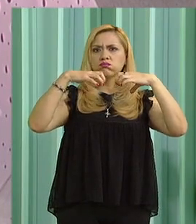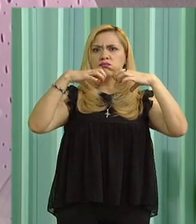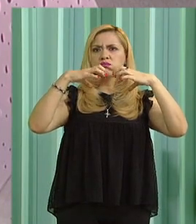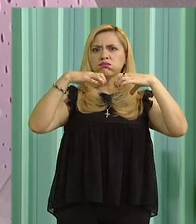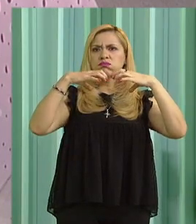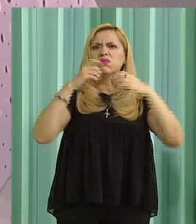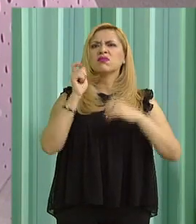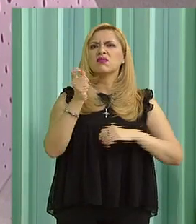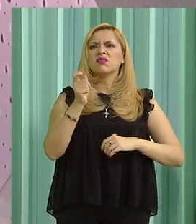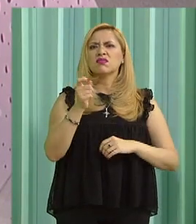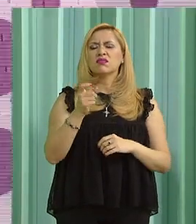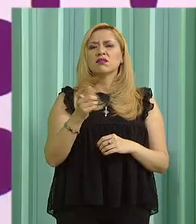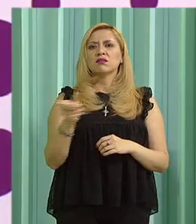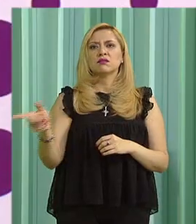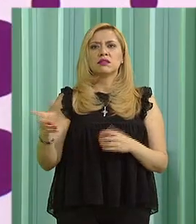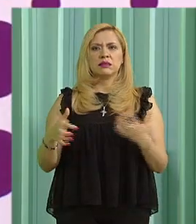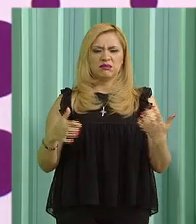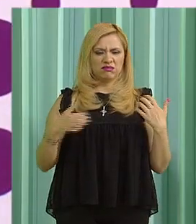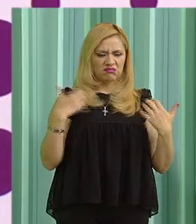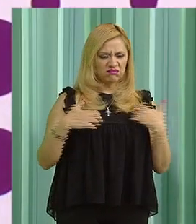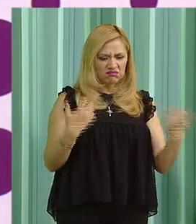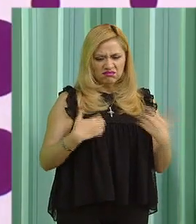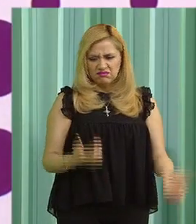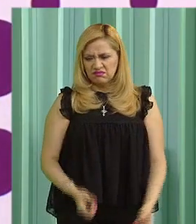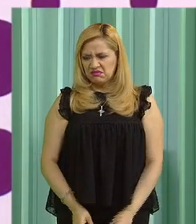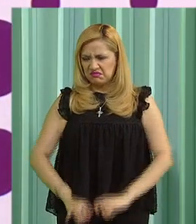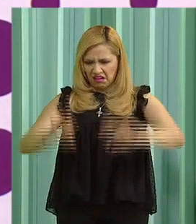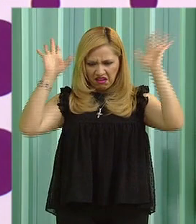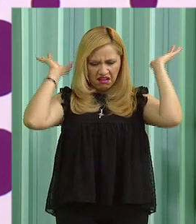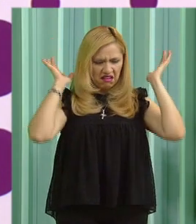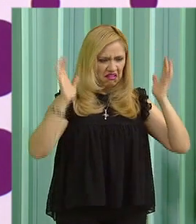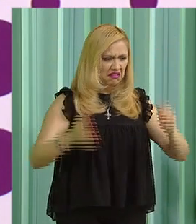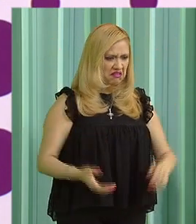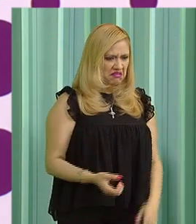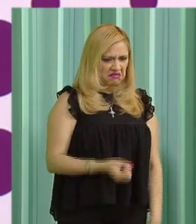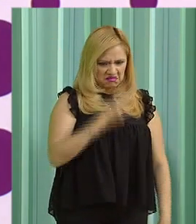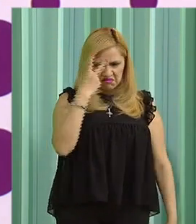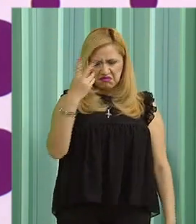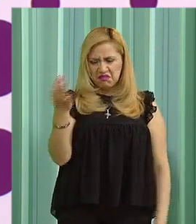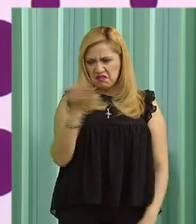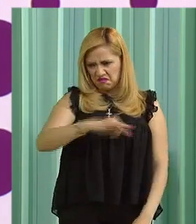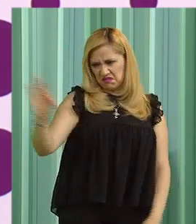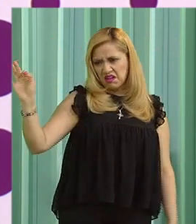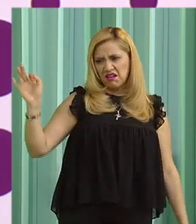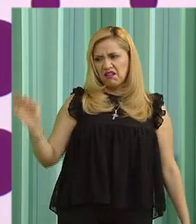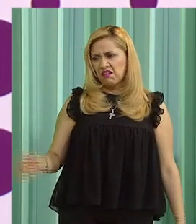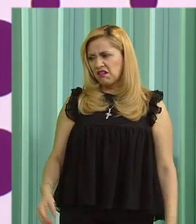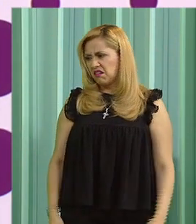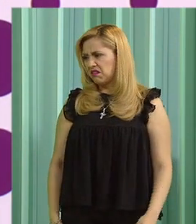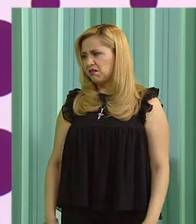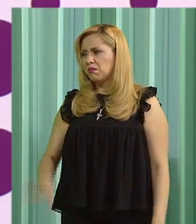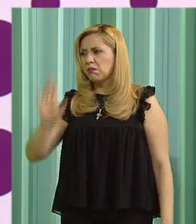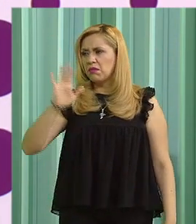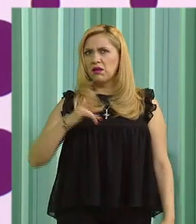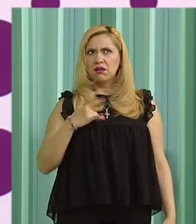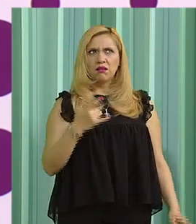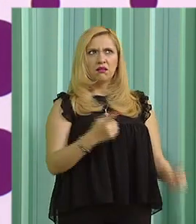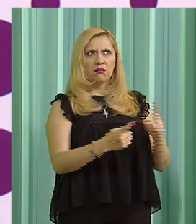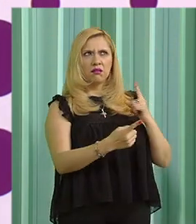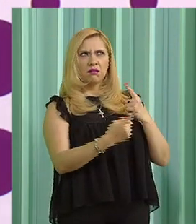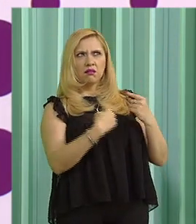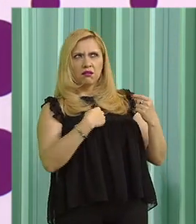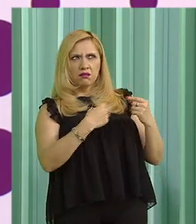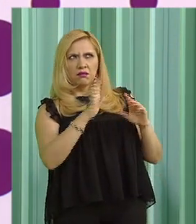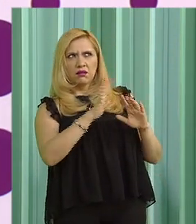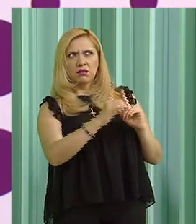¿no? Irritabilidad, pueden haber incluso respuestas como si se sintieran amenazados, ¿no? Constantemente, ¿no?